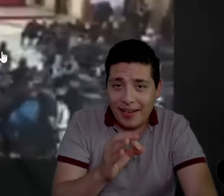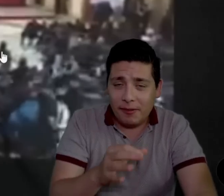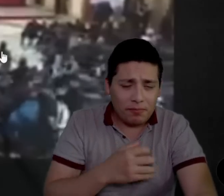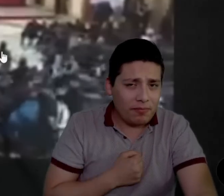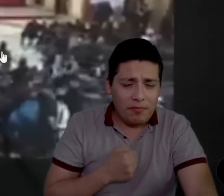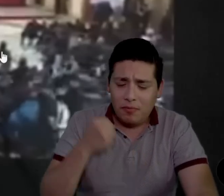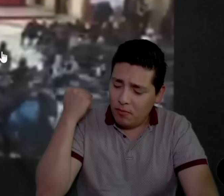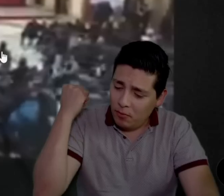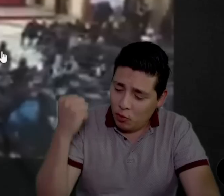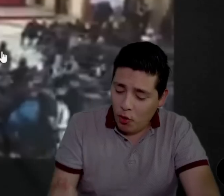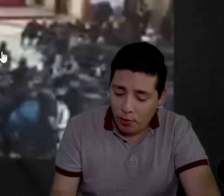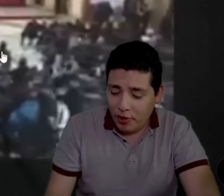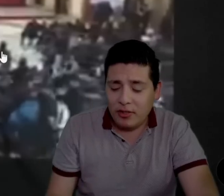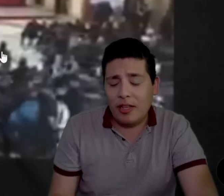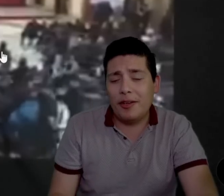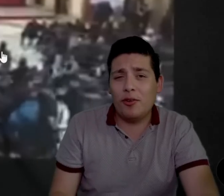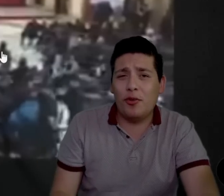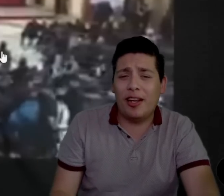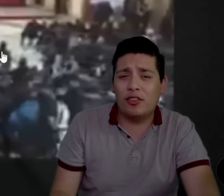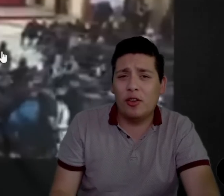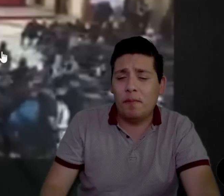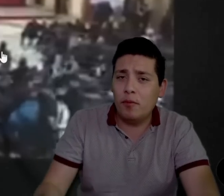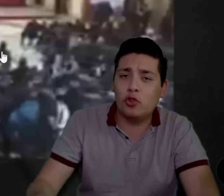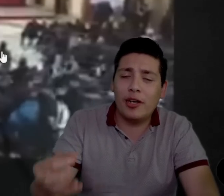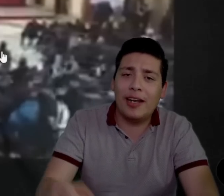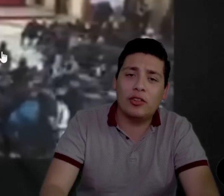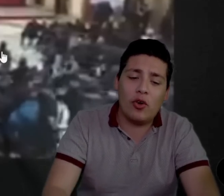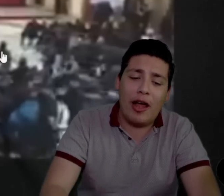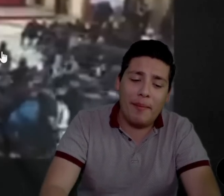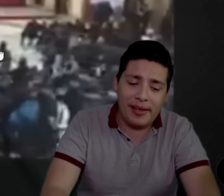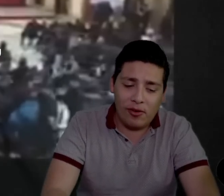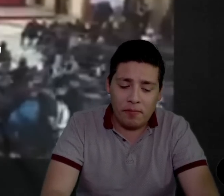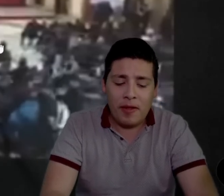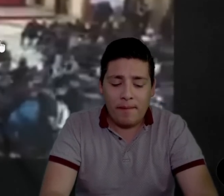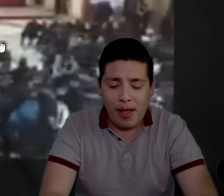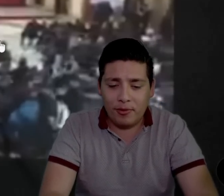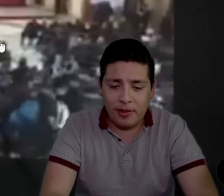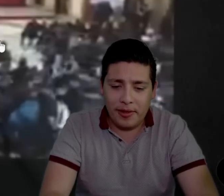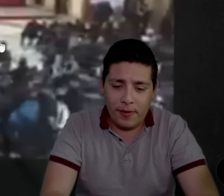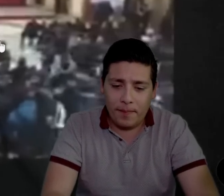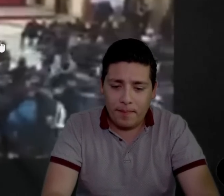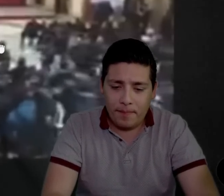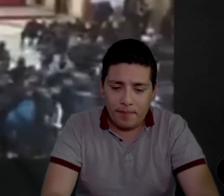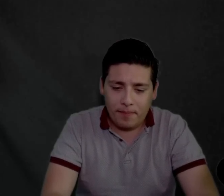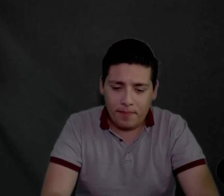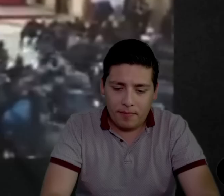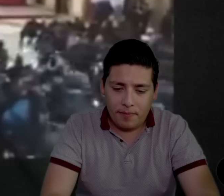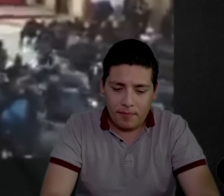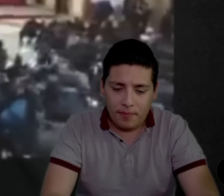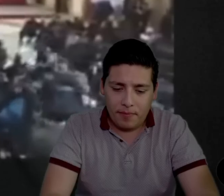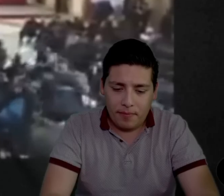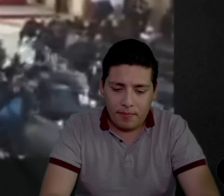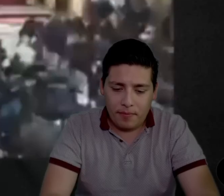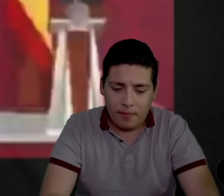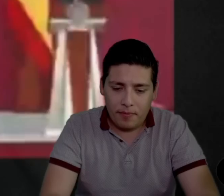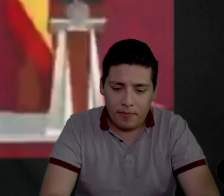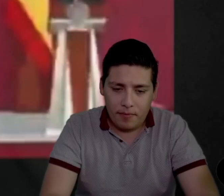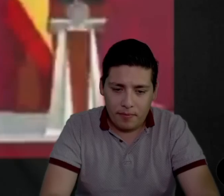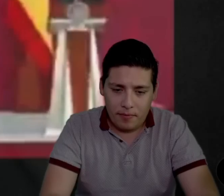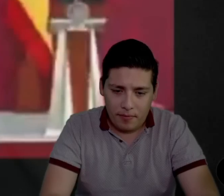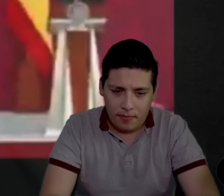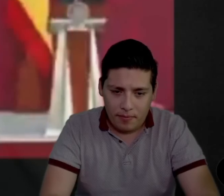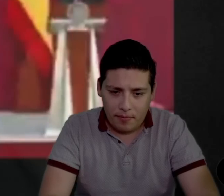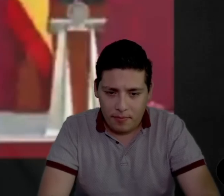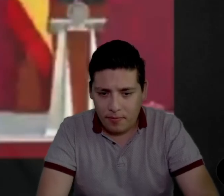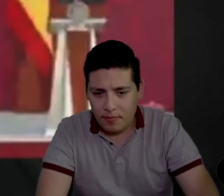y como lo hizo también con Donald Trump, puso en alto a México. Veamos el video. Españolas que tienen